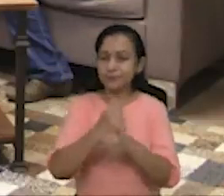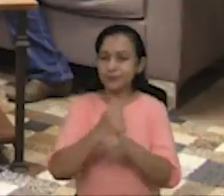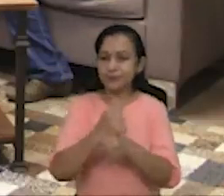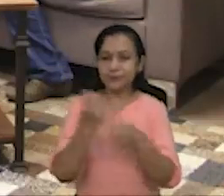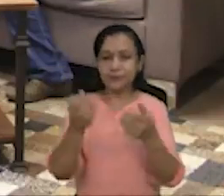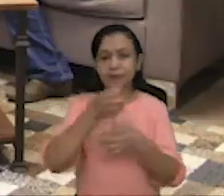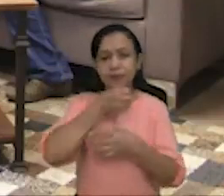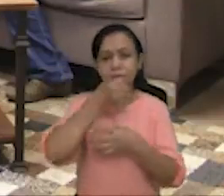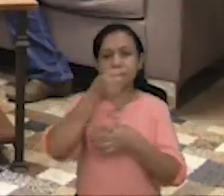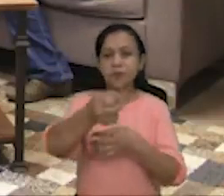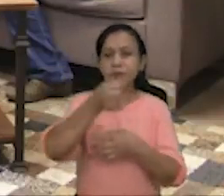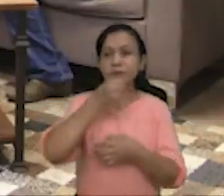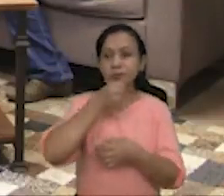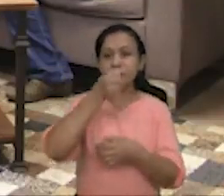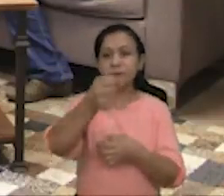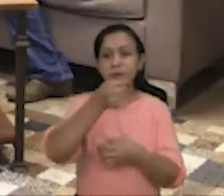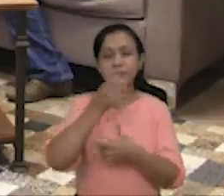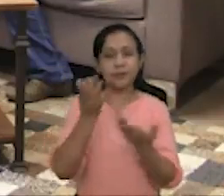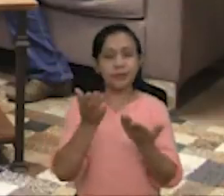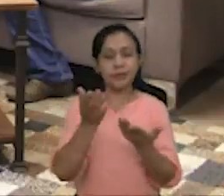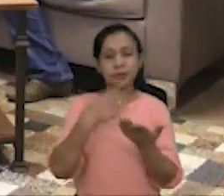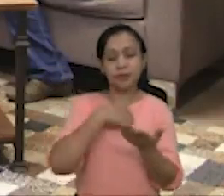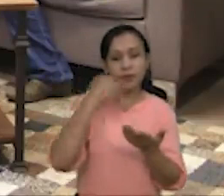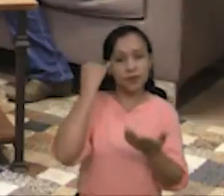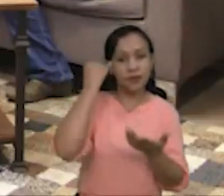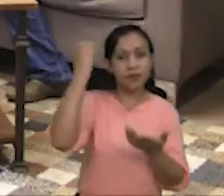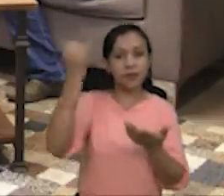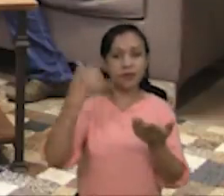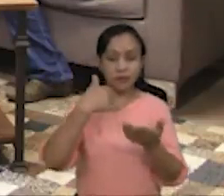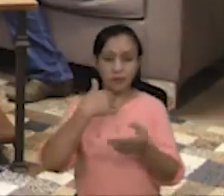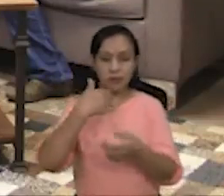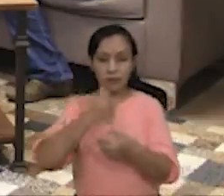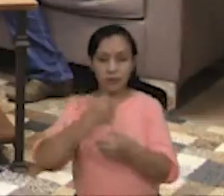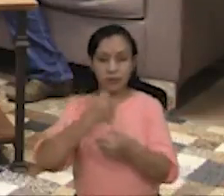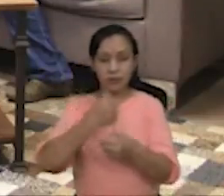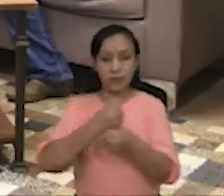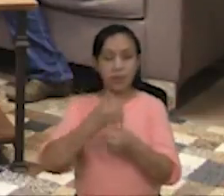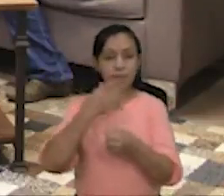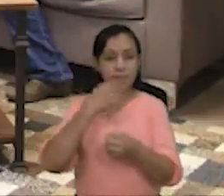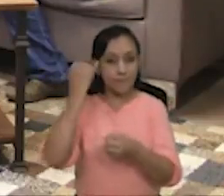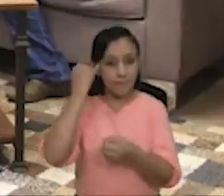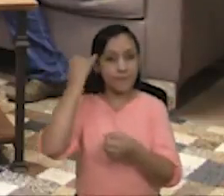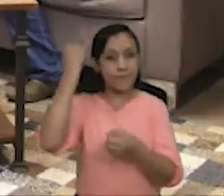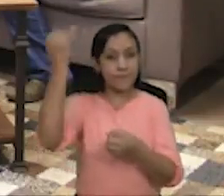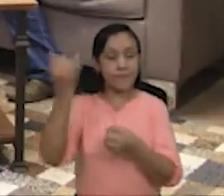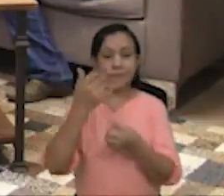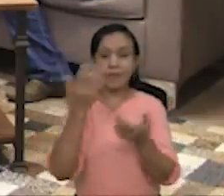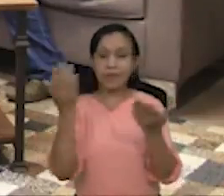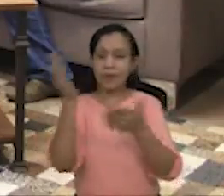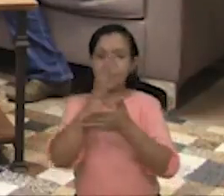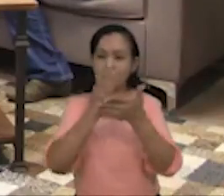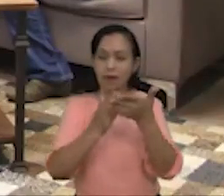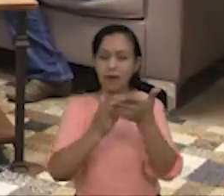de noticias o cuando estás haciendo un programa de opinión. Yo trabajo en programas de opinión y eso muchas veces